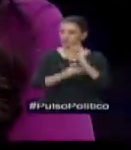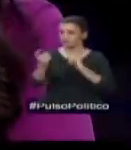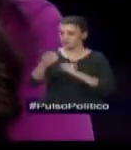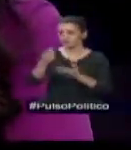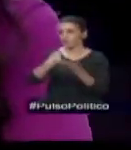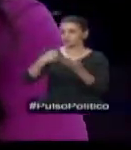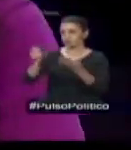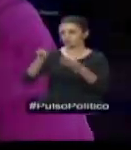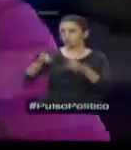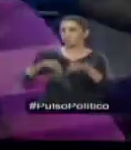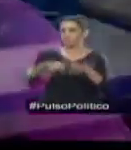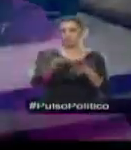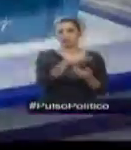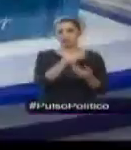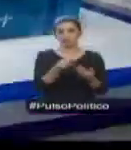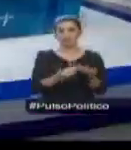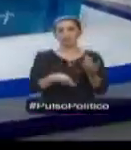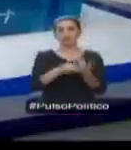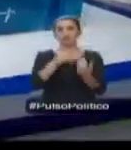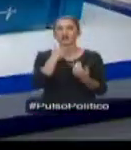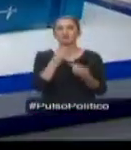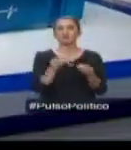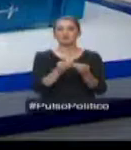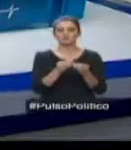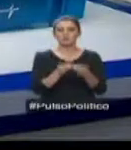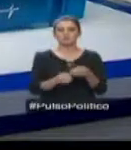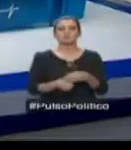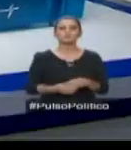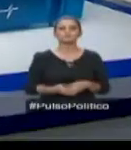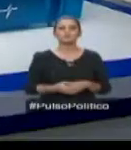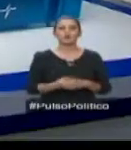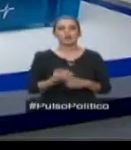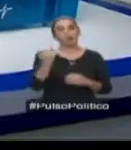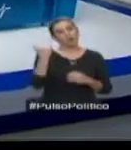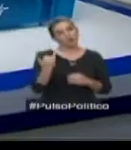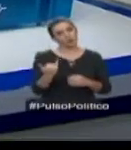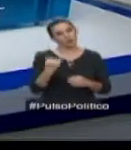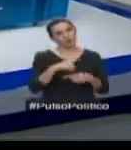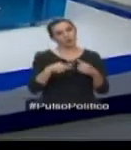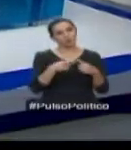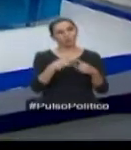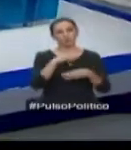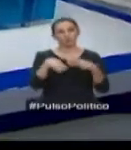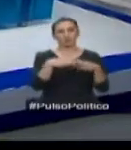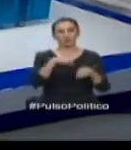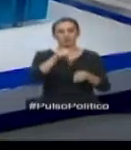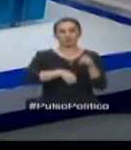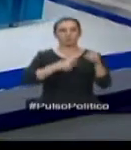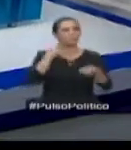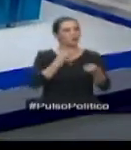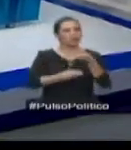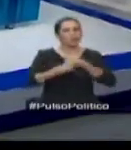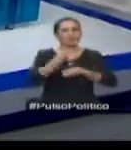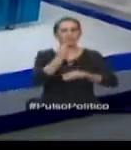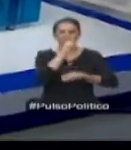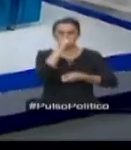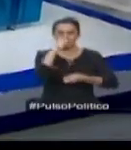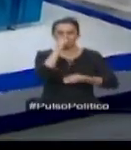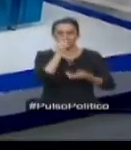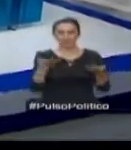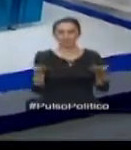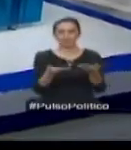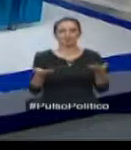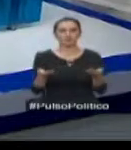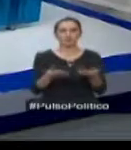dar paso a la grabación veronica lario es decir que hoy en día donde el mundo se ve afectado por el narcotráfico donde es